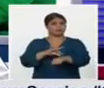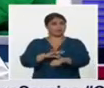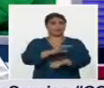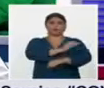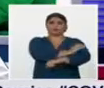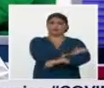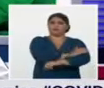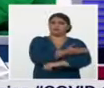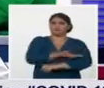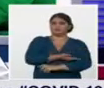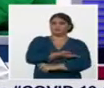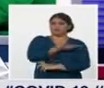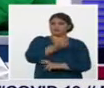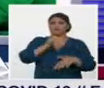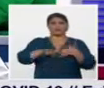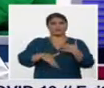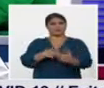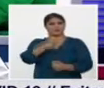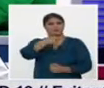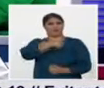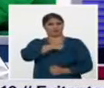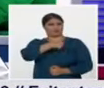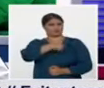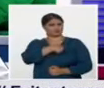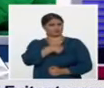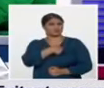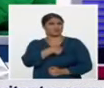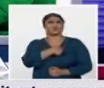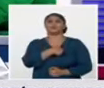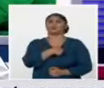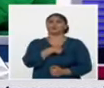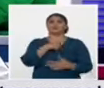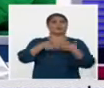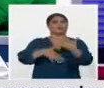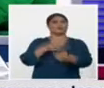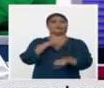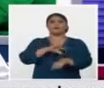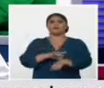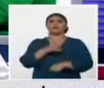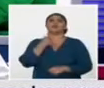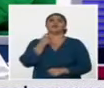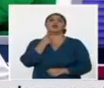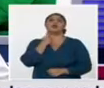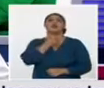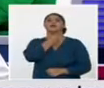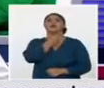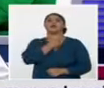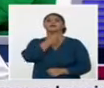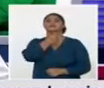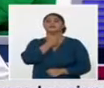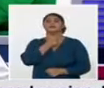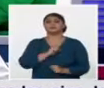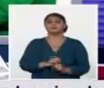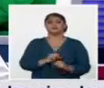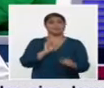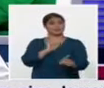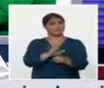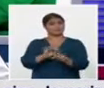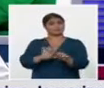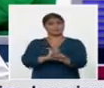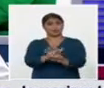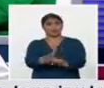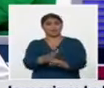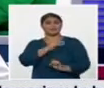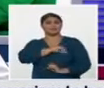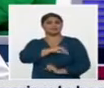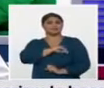arterial, cardiopatía isquémica, hipertiroidismo, que inicialmente presentó fiebre y tos, y